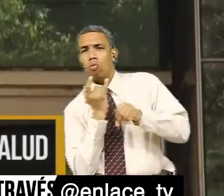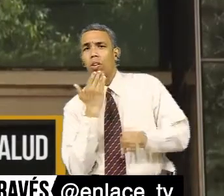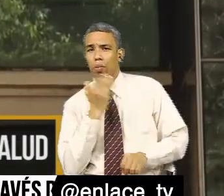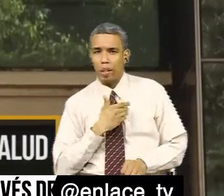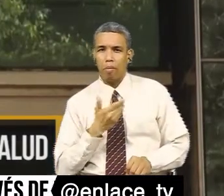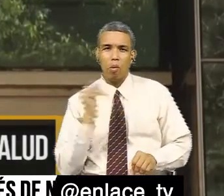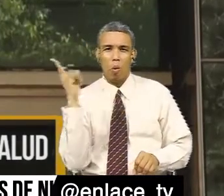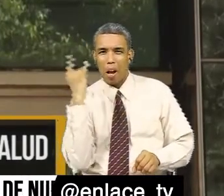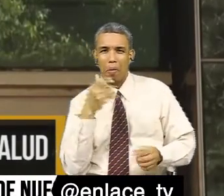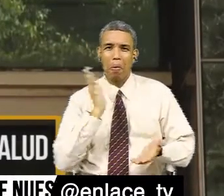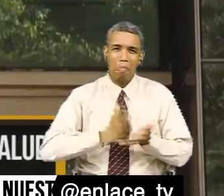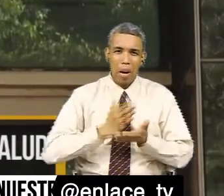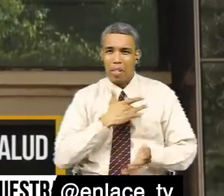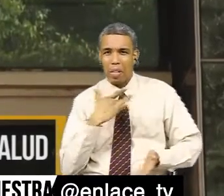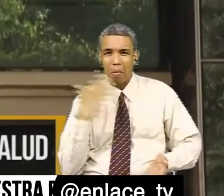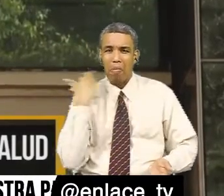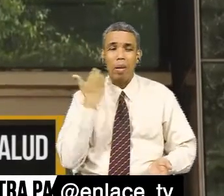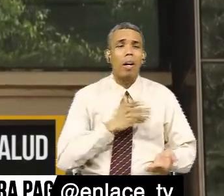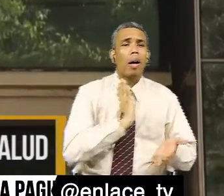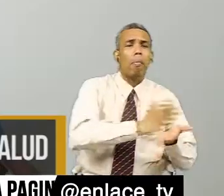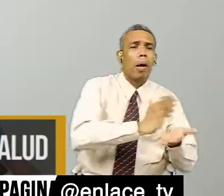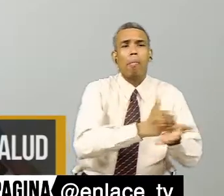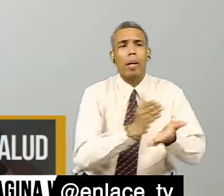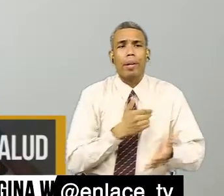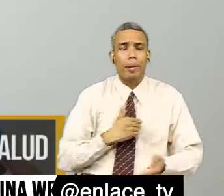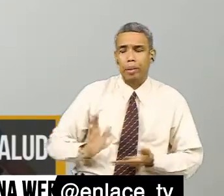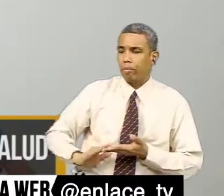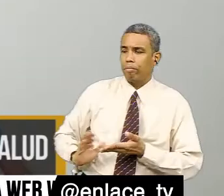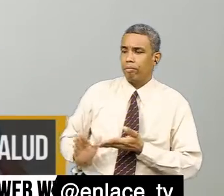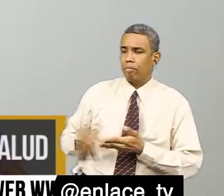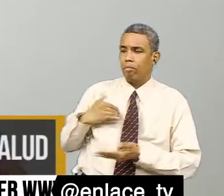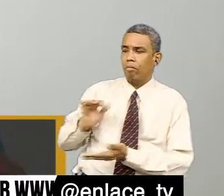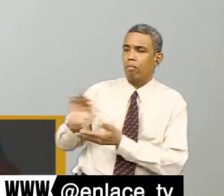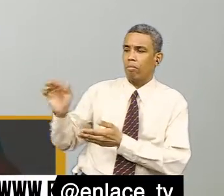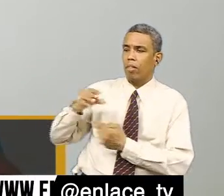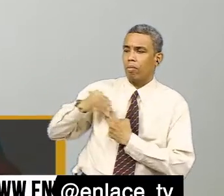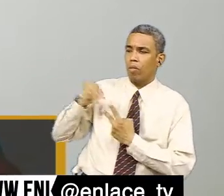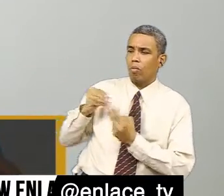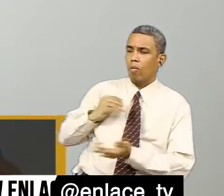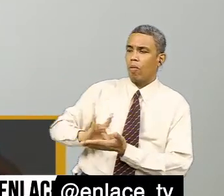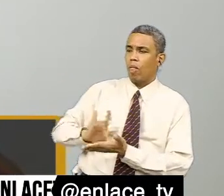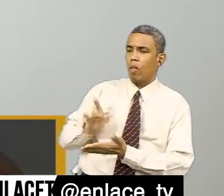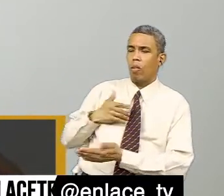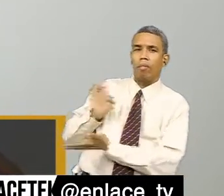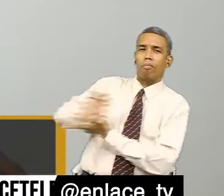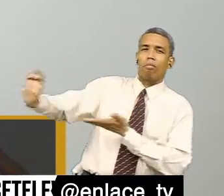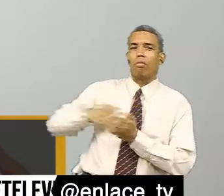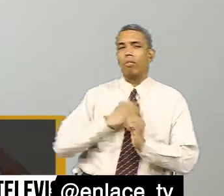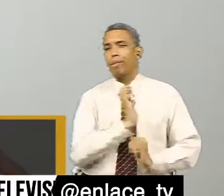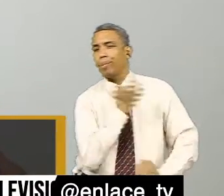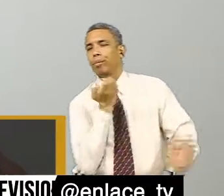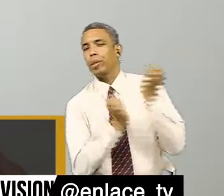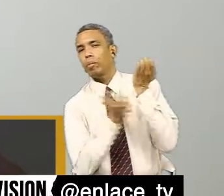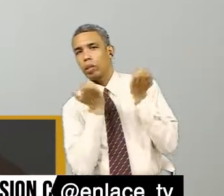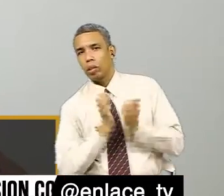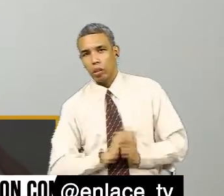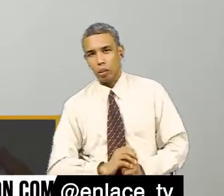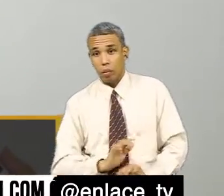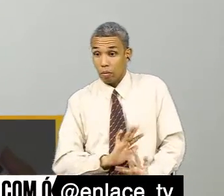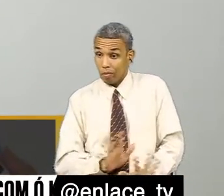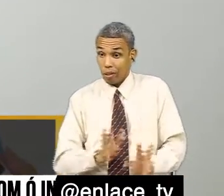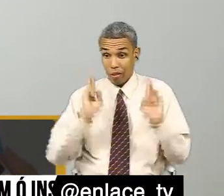haya sido cumplido. No he tenido comunicación con el doctor Juan Gonzalo Arenas, pero yo espero que el lunes ya Comeva tenga normalizados los servicios